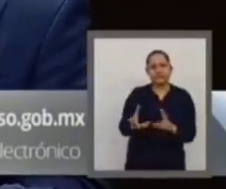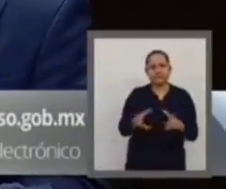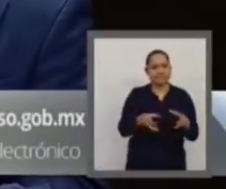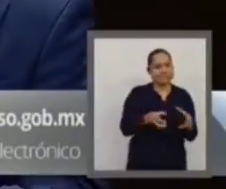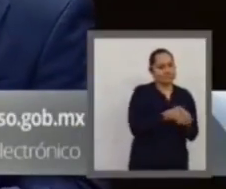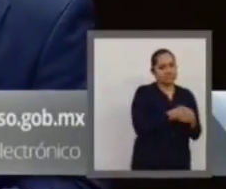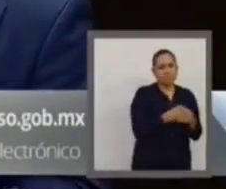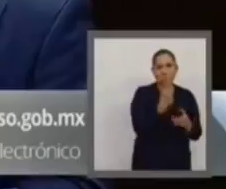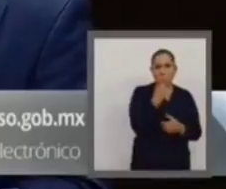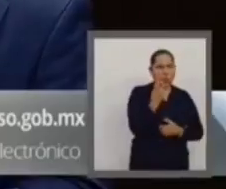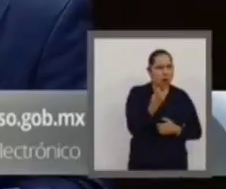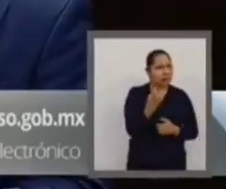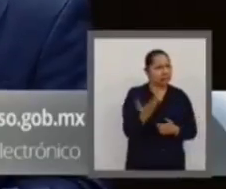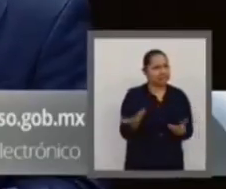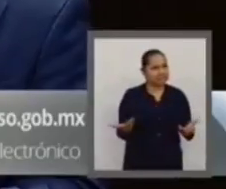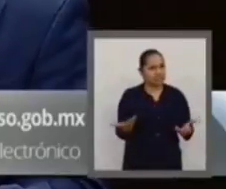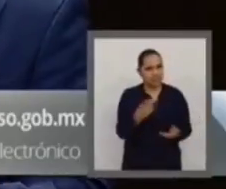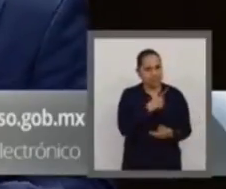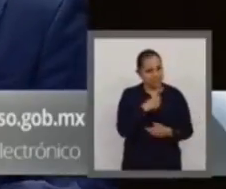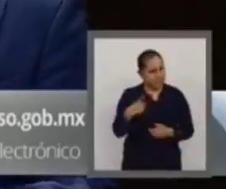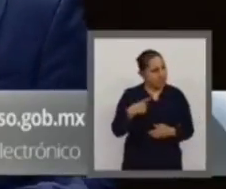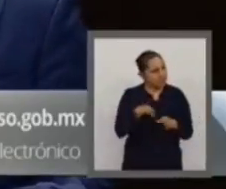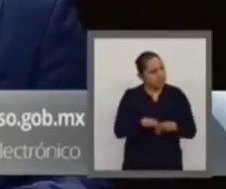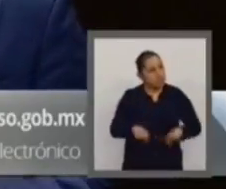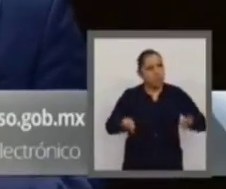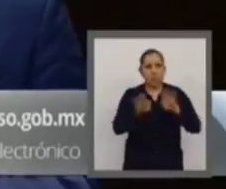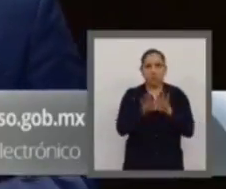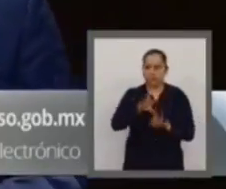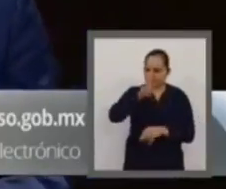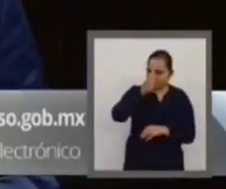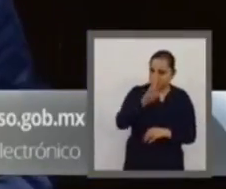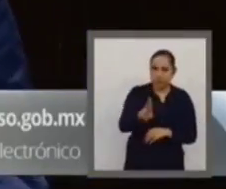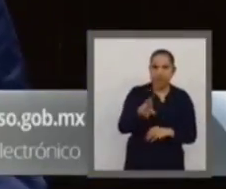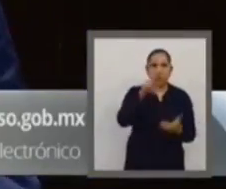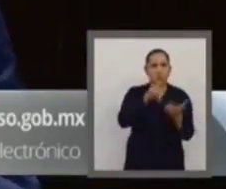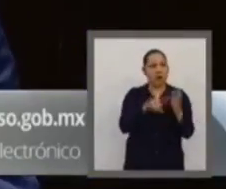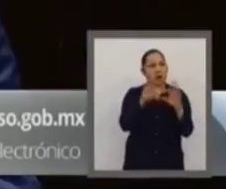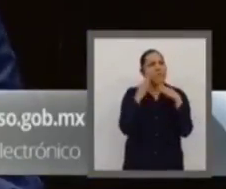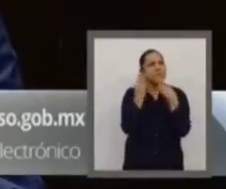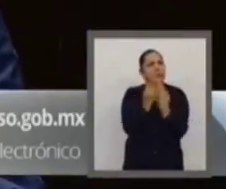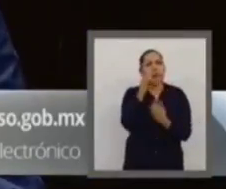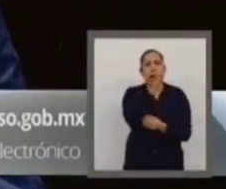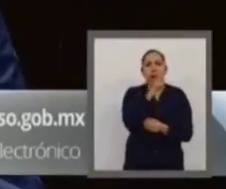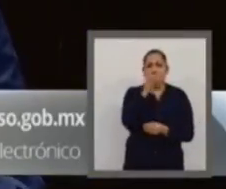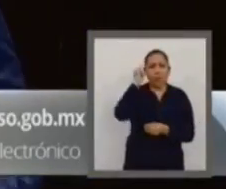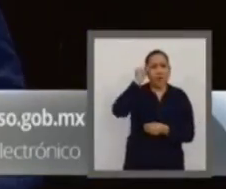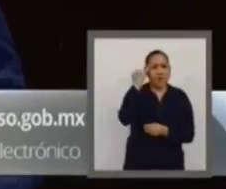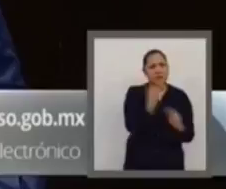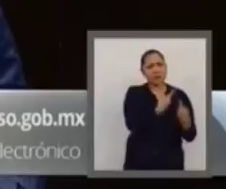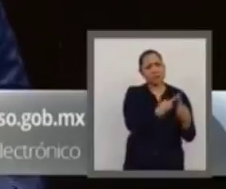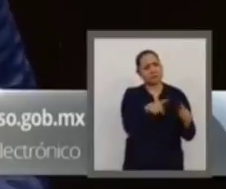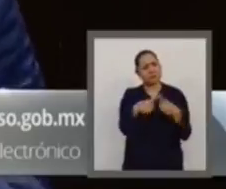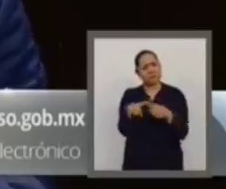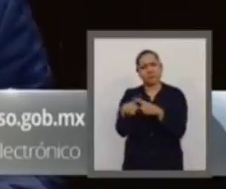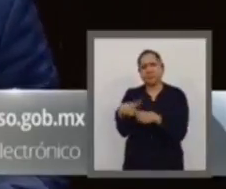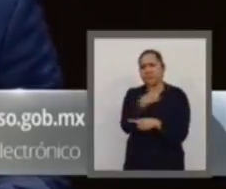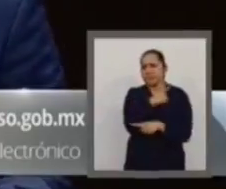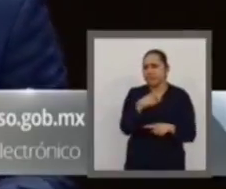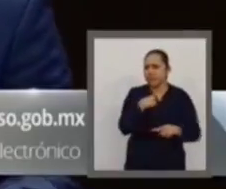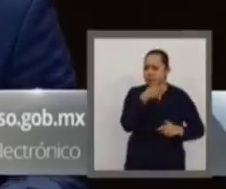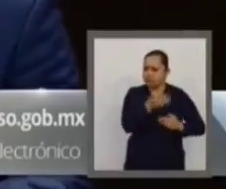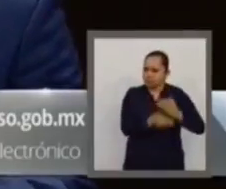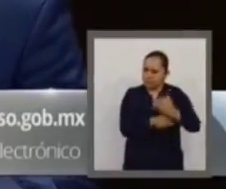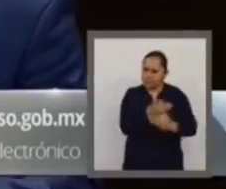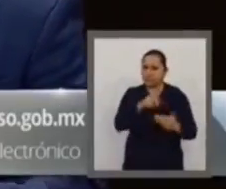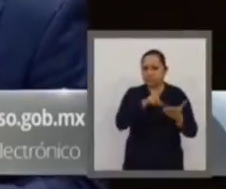salvaguarda y promoción de las expresiones culturales en lenguas indígenas es un paso fundamental que nuestras instituciones